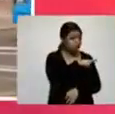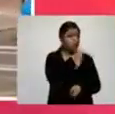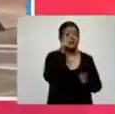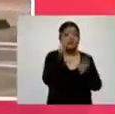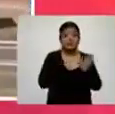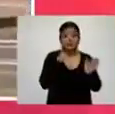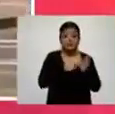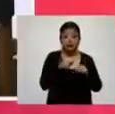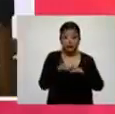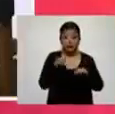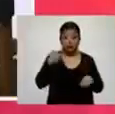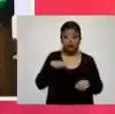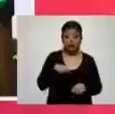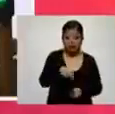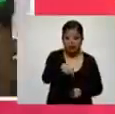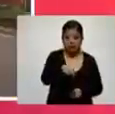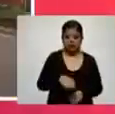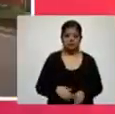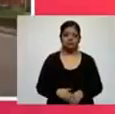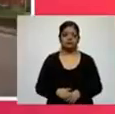veces antes de pasar.